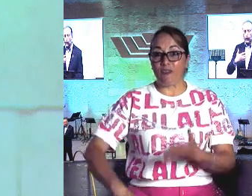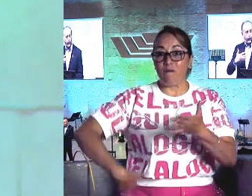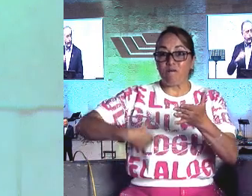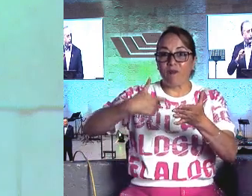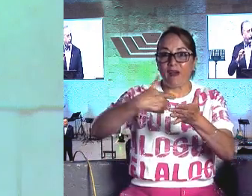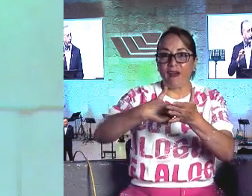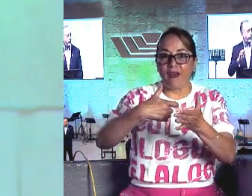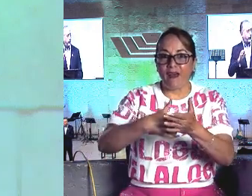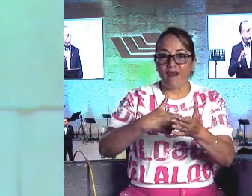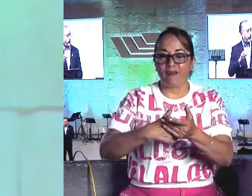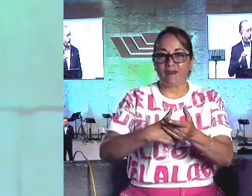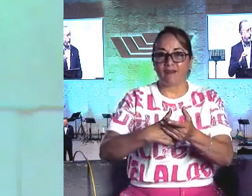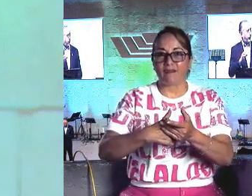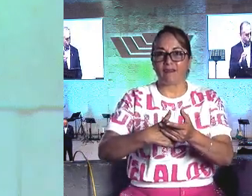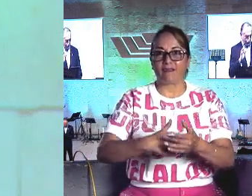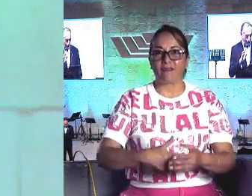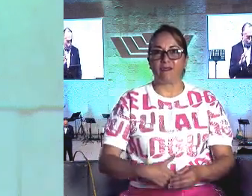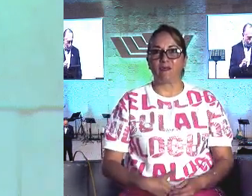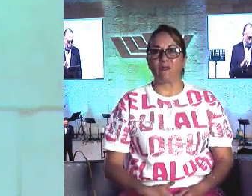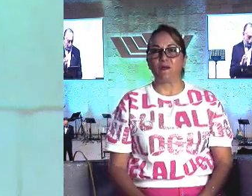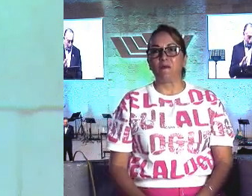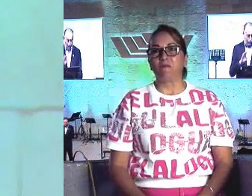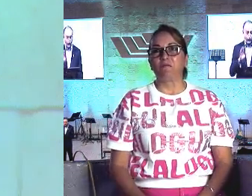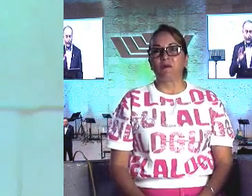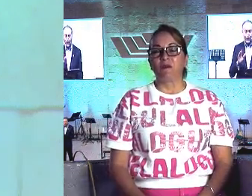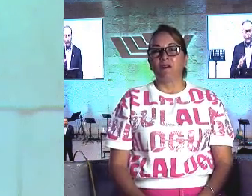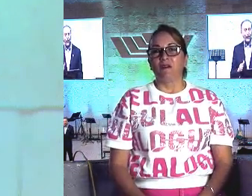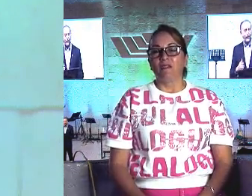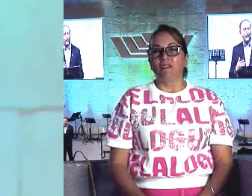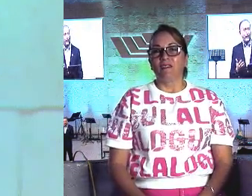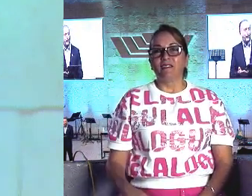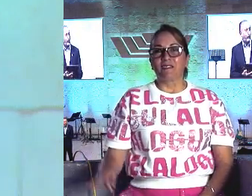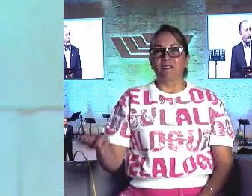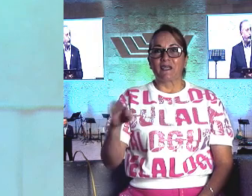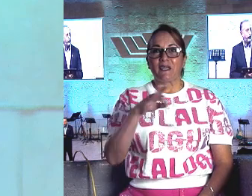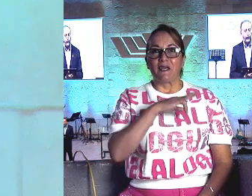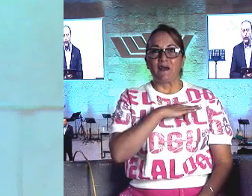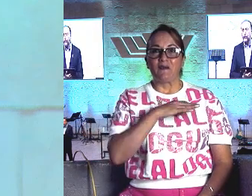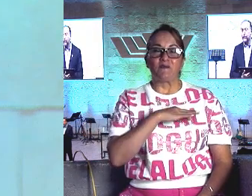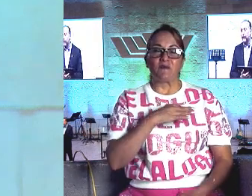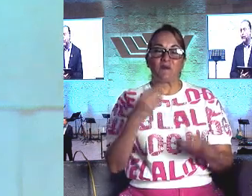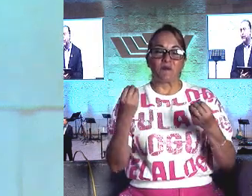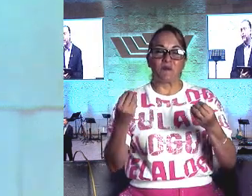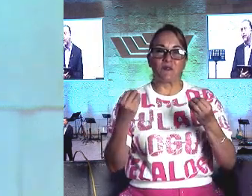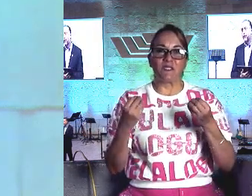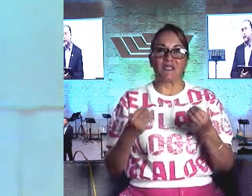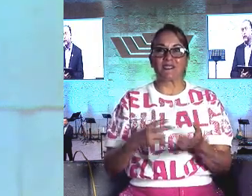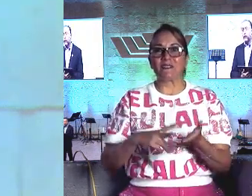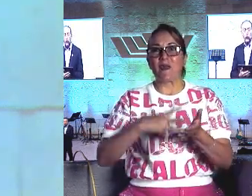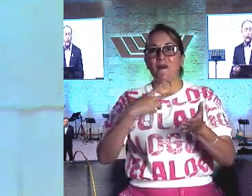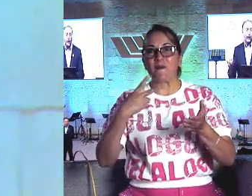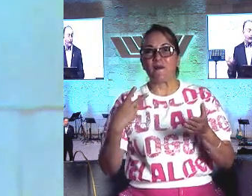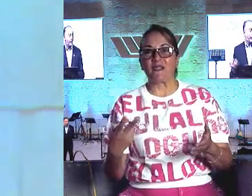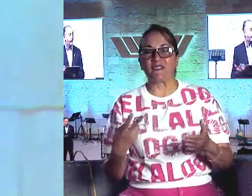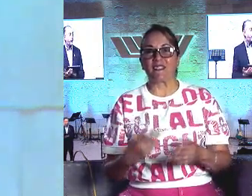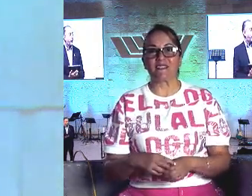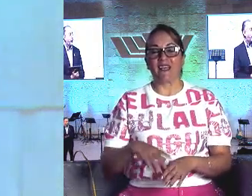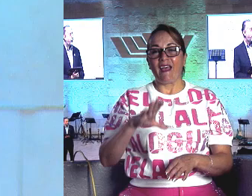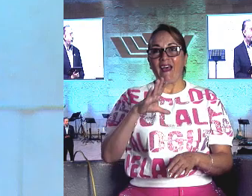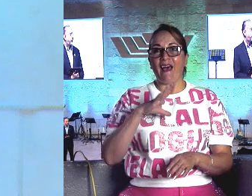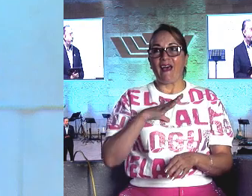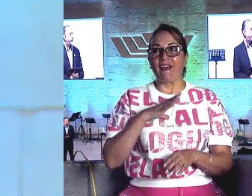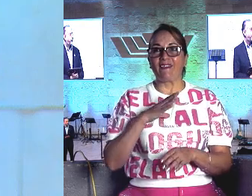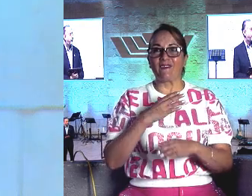ahorita. Yo sé que algunos dicen: hermano, pero es que la fe es la certeza de lo que no se tiene. Sí, pero no es para que te metas en